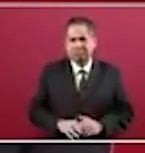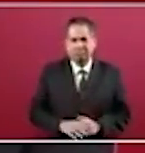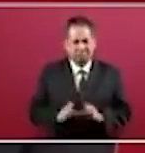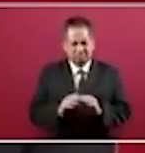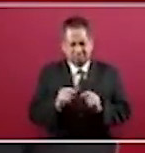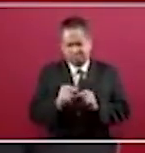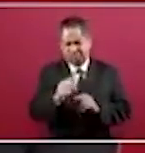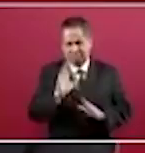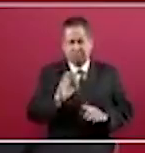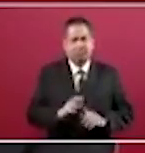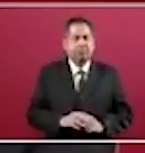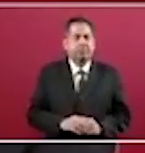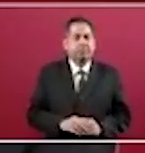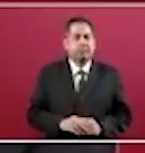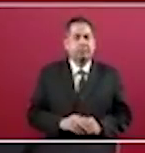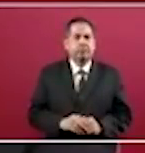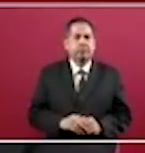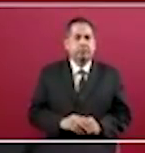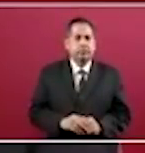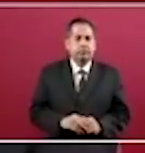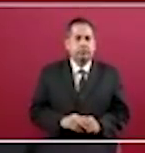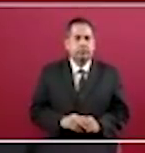o un poco más,